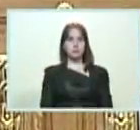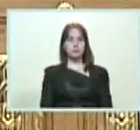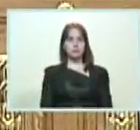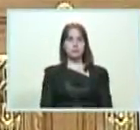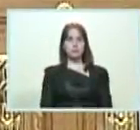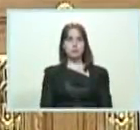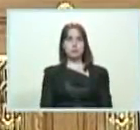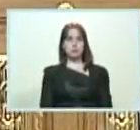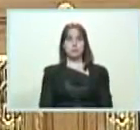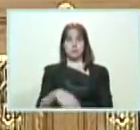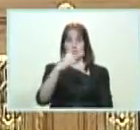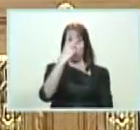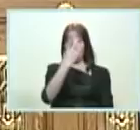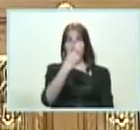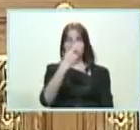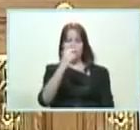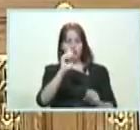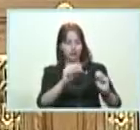Teníamos dos opciones.